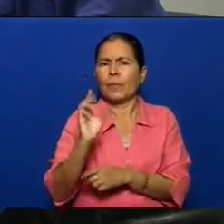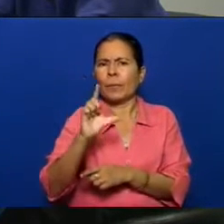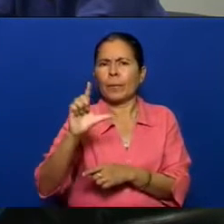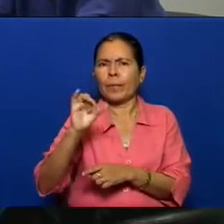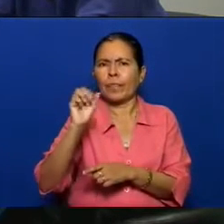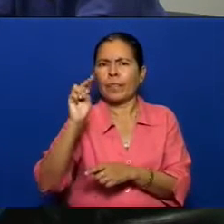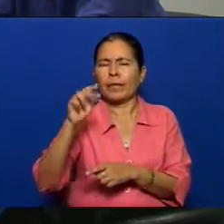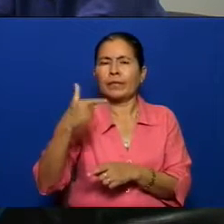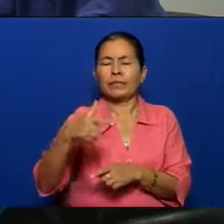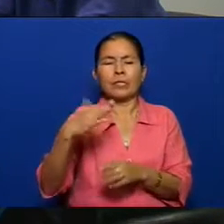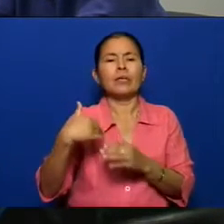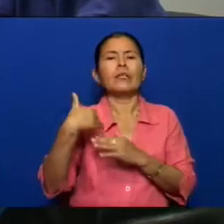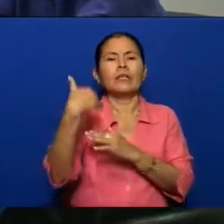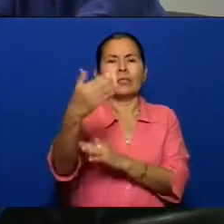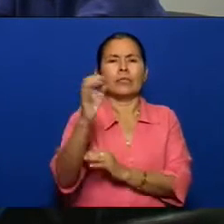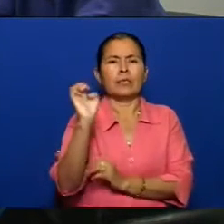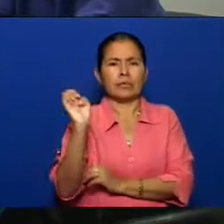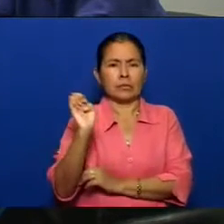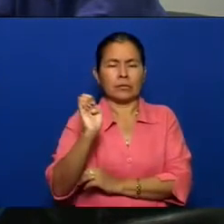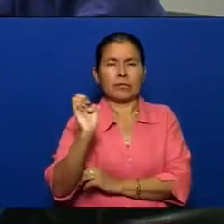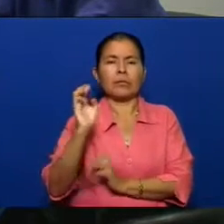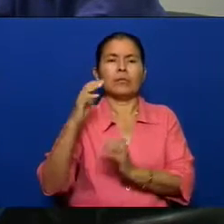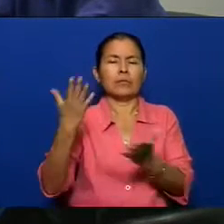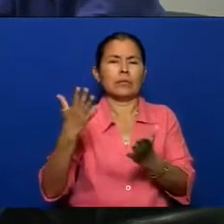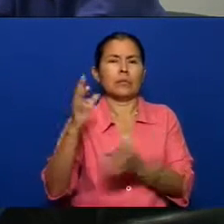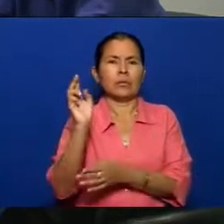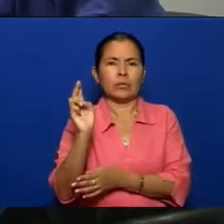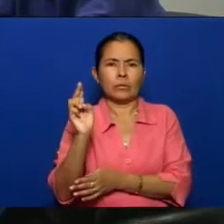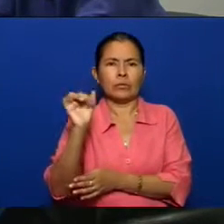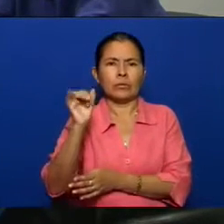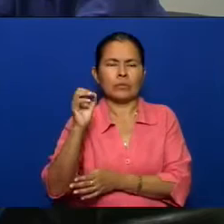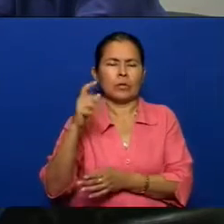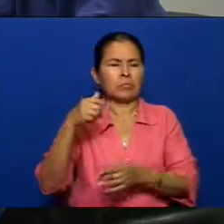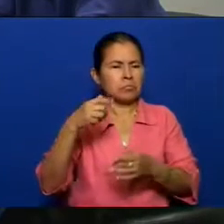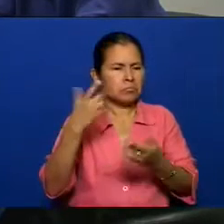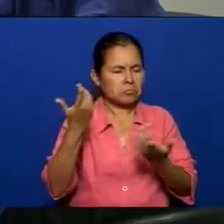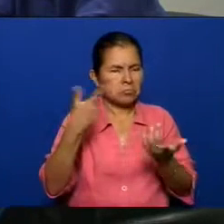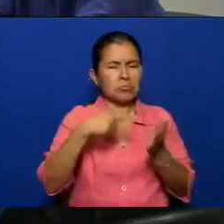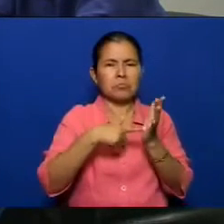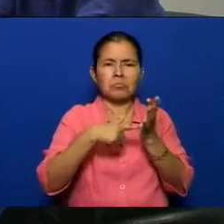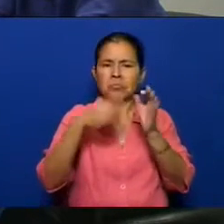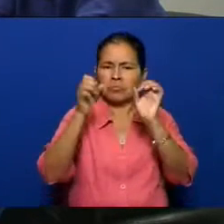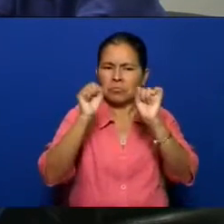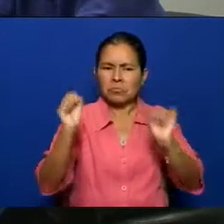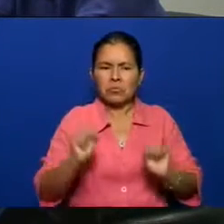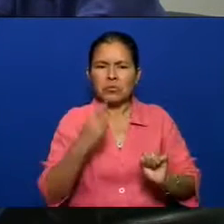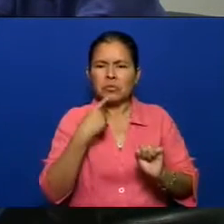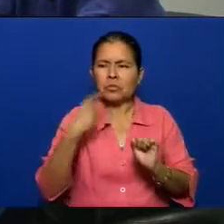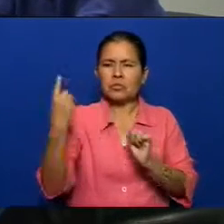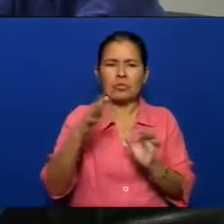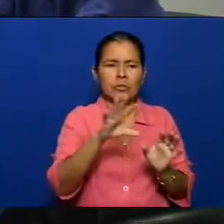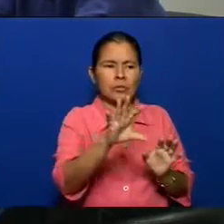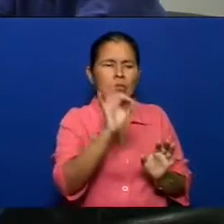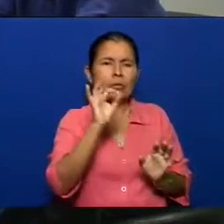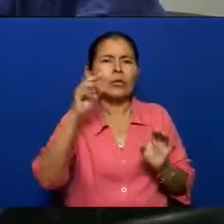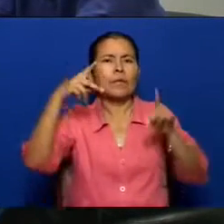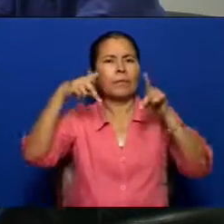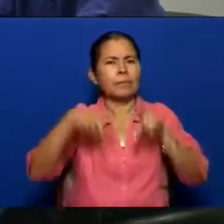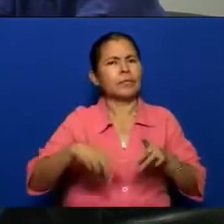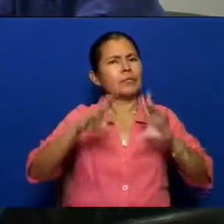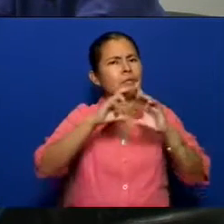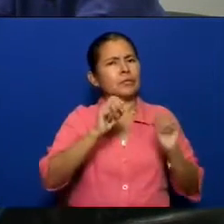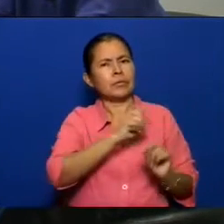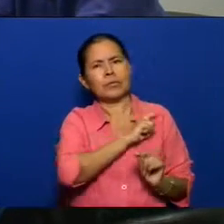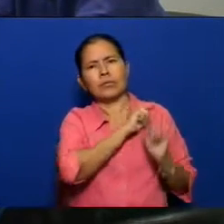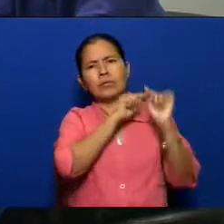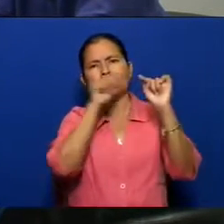evento en enero del próximo año y aspiramos a poder llevar participantes de Nicaragua a este evento, donde se va